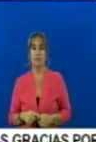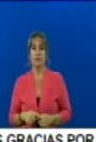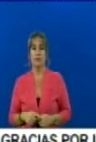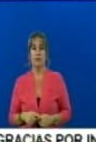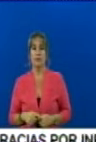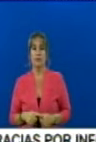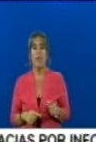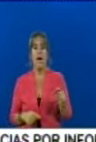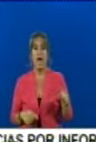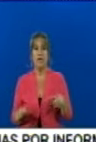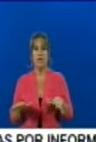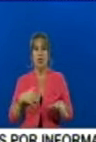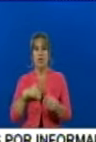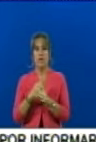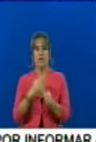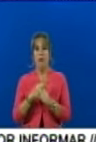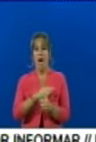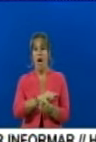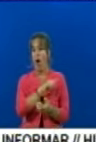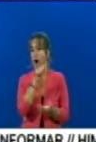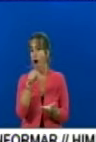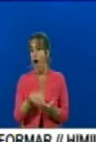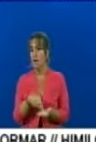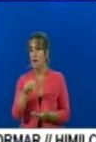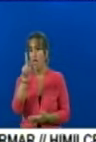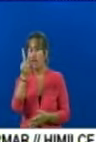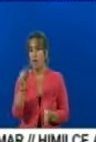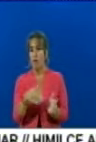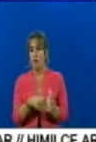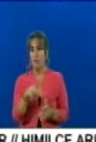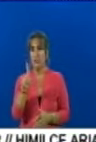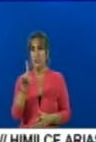donde me desempeñé hasta el 2016.